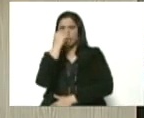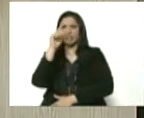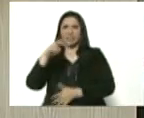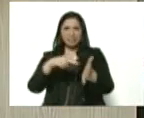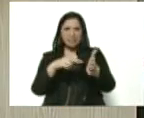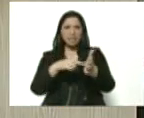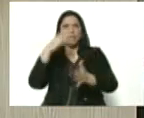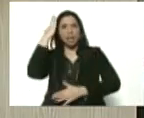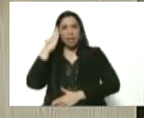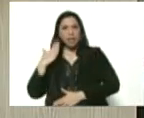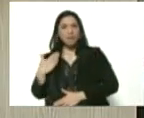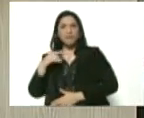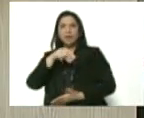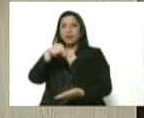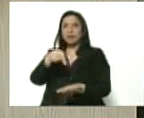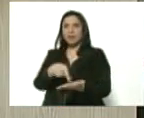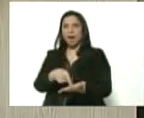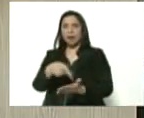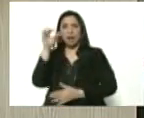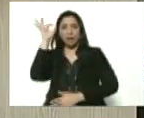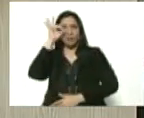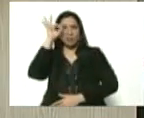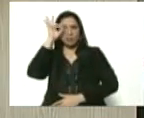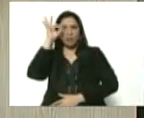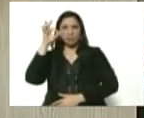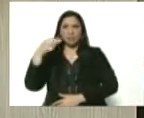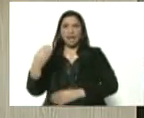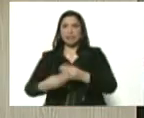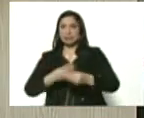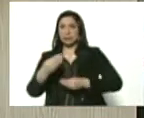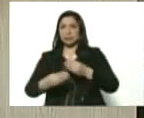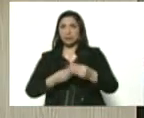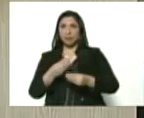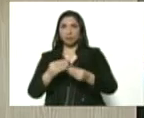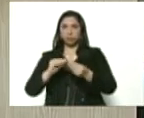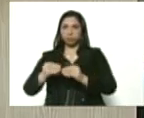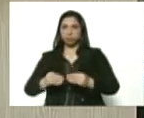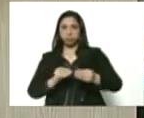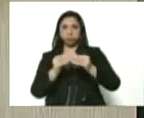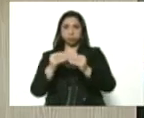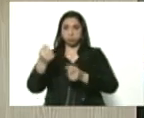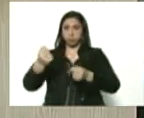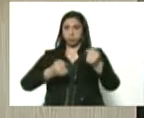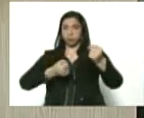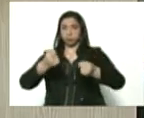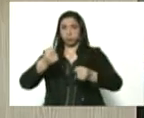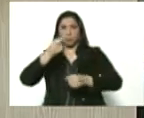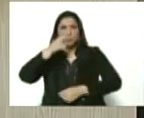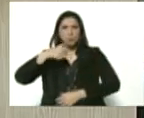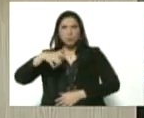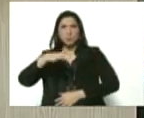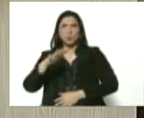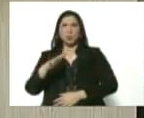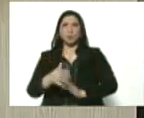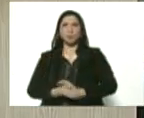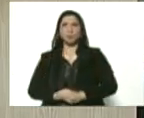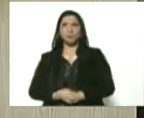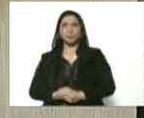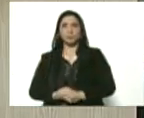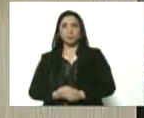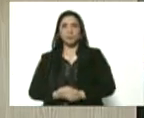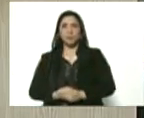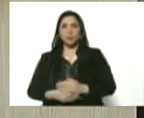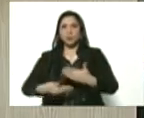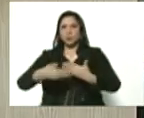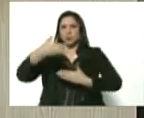en Libia, en Irak, en Afganistán, iban a ser acondicionadas, vehículos civiles, iban a ser blindados